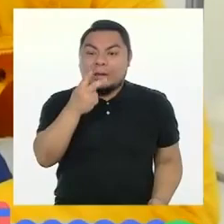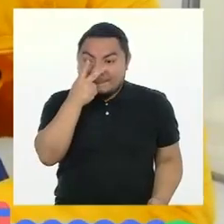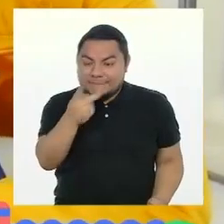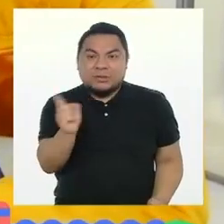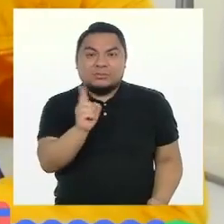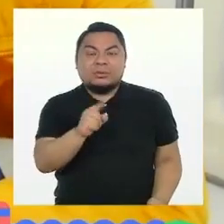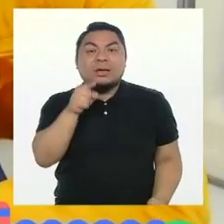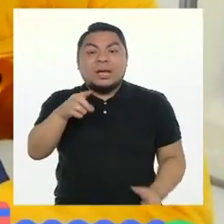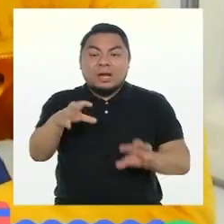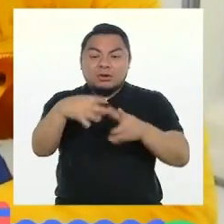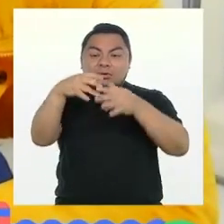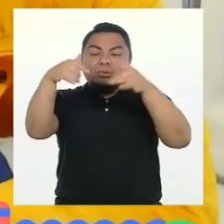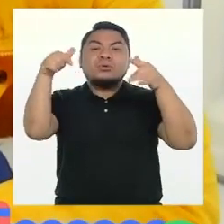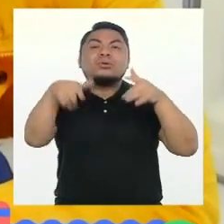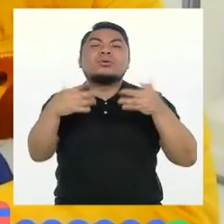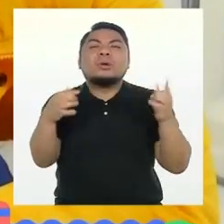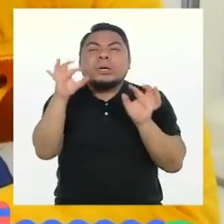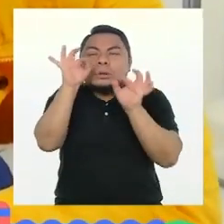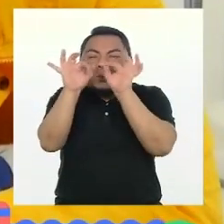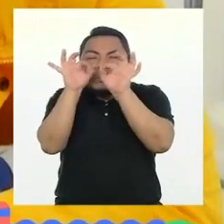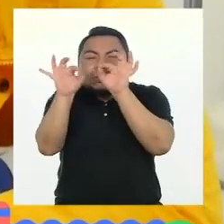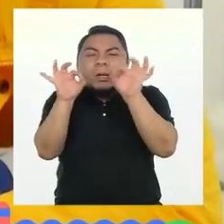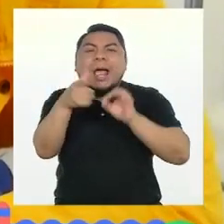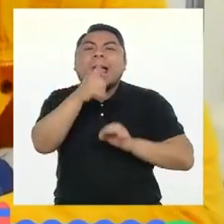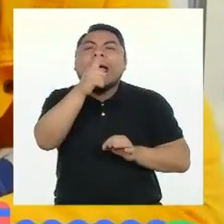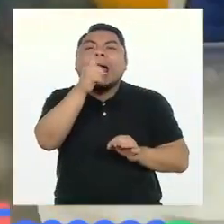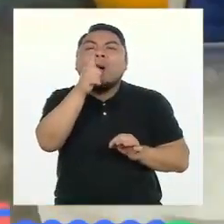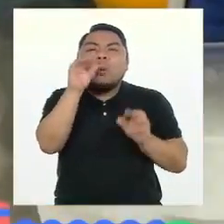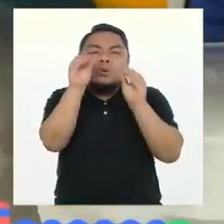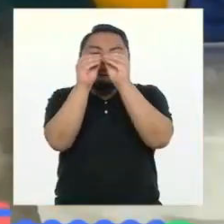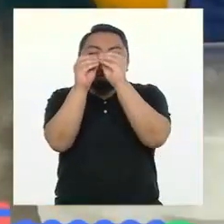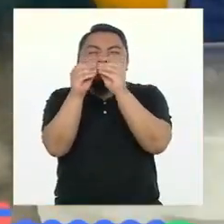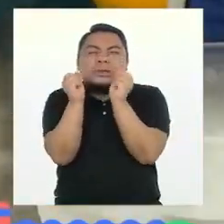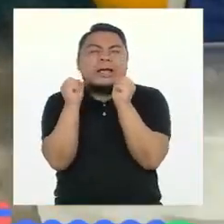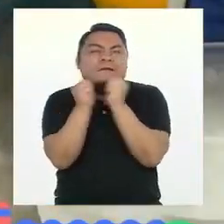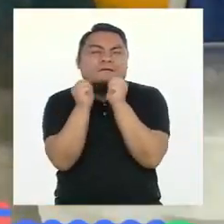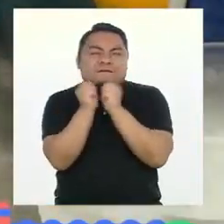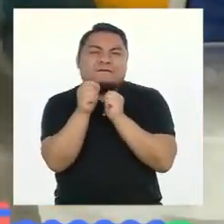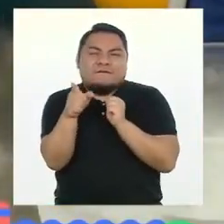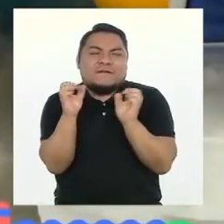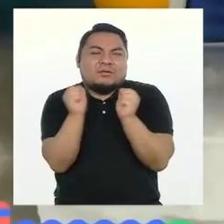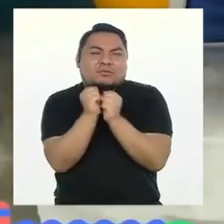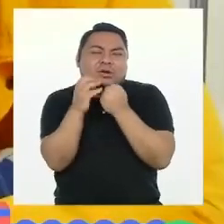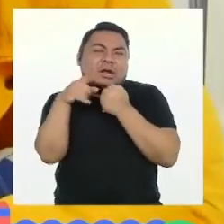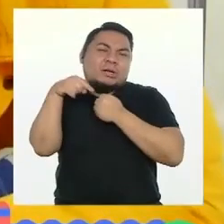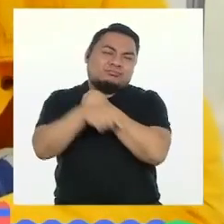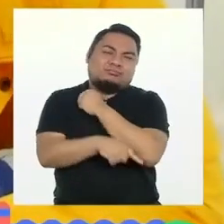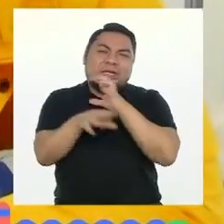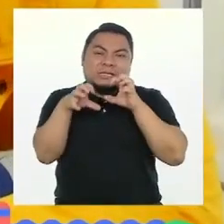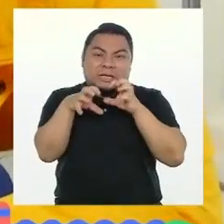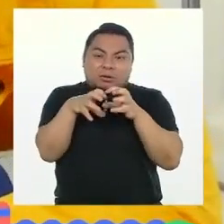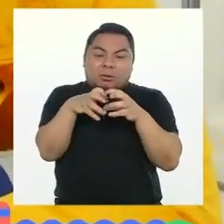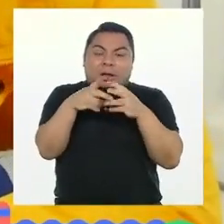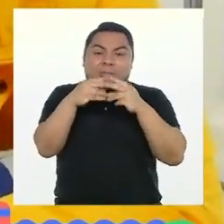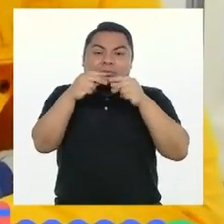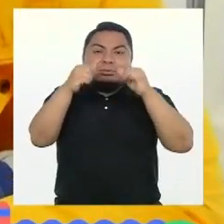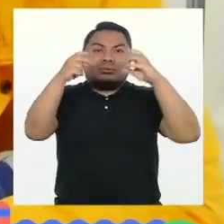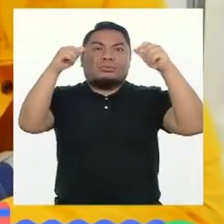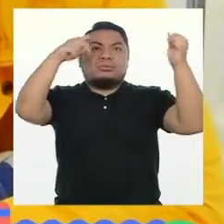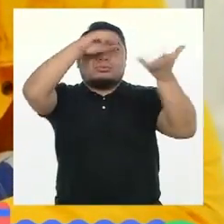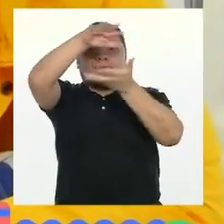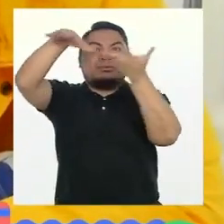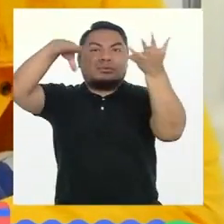ver. La nube blanca son microgotas de agua que, como está tan frío el dióxido de carbono, hace que se condensen del medio